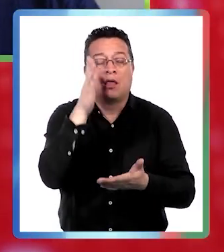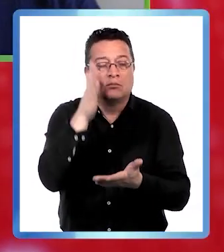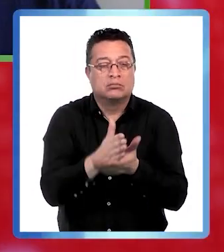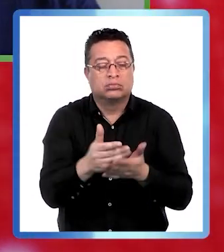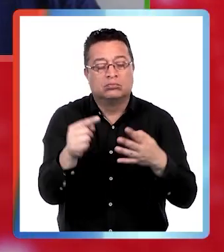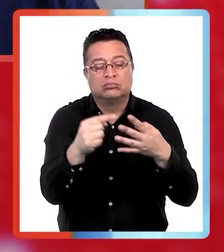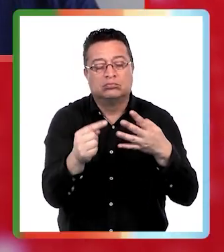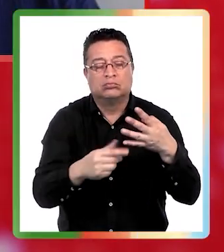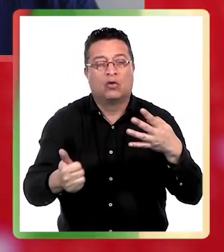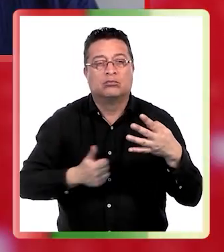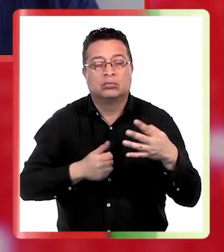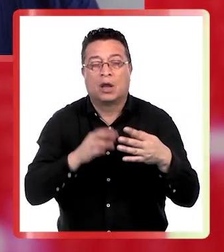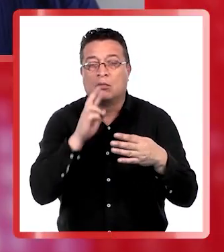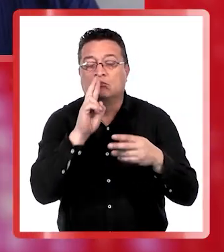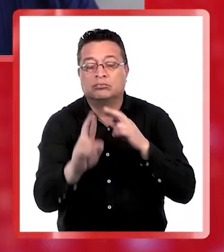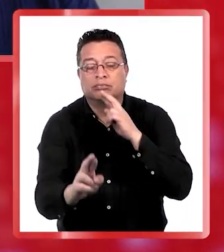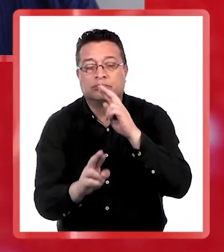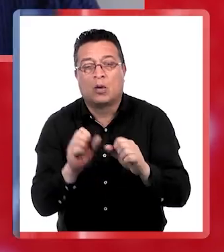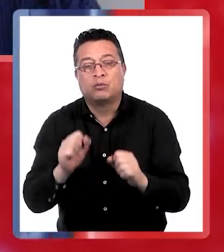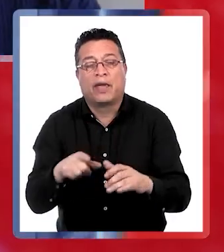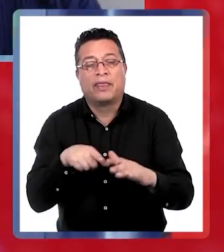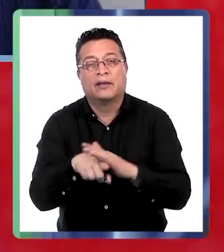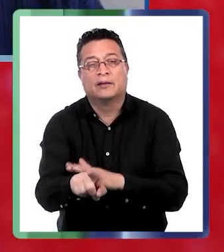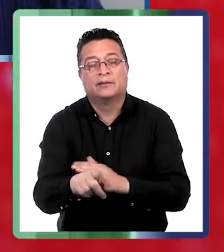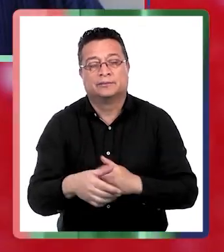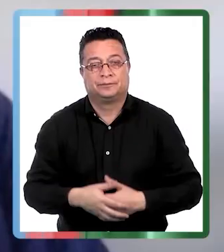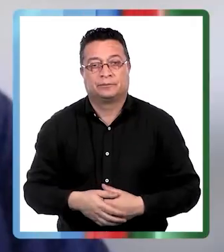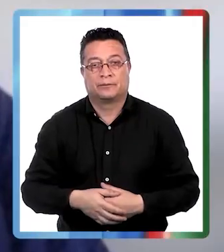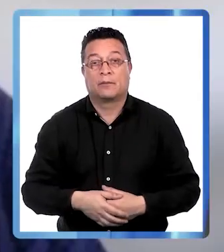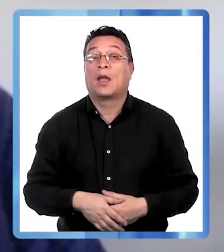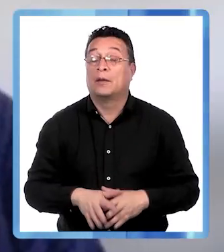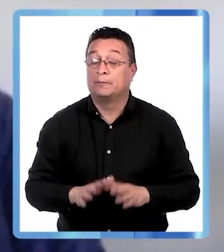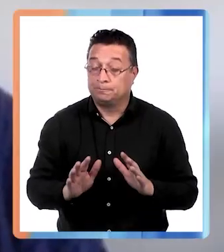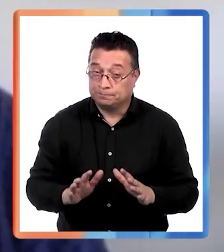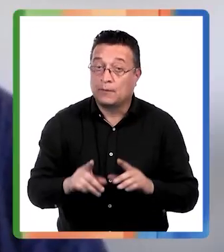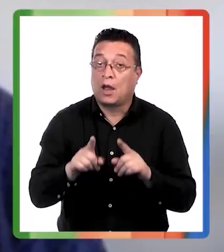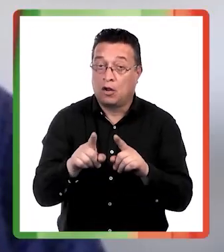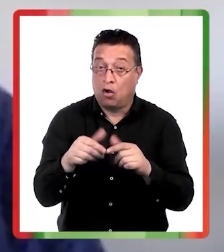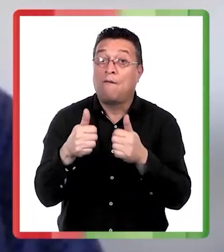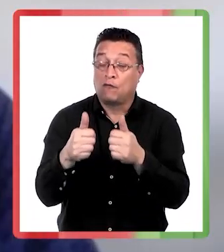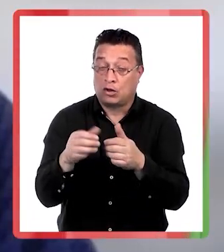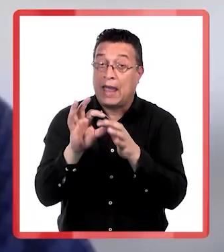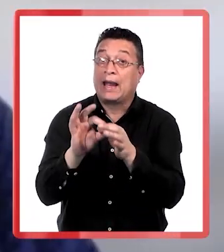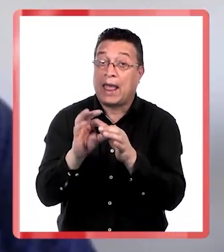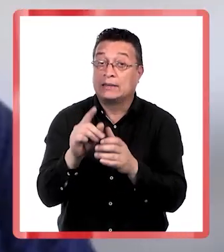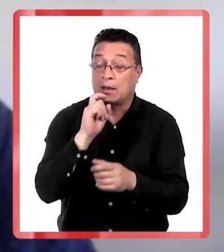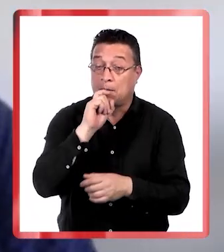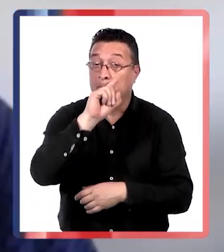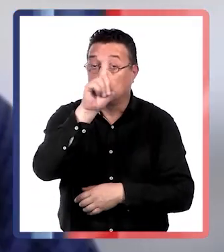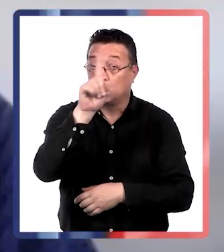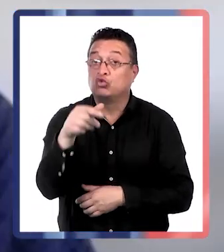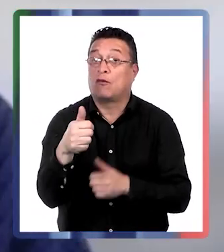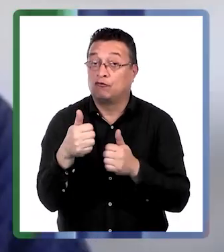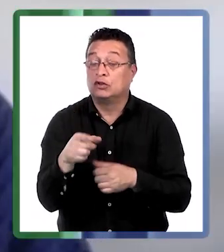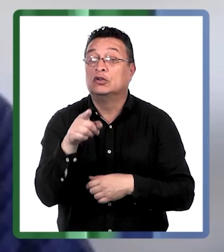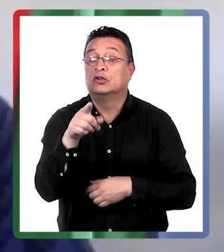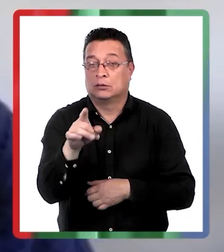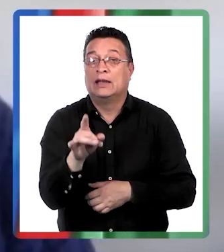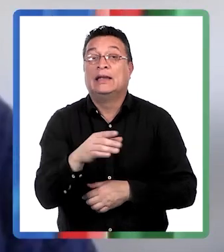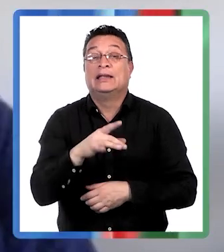¿Cuáles son las limitaciones para responder esta encuesta finalmente? Sí, es súper buena. Muchas gracias por esa